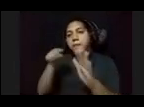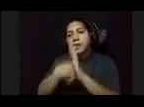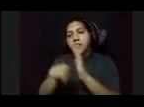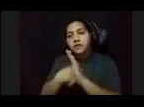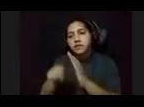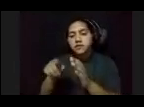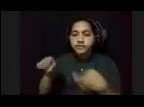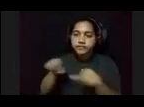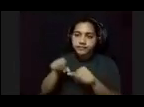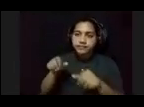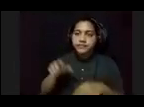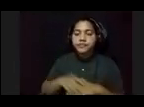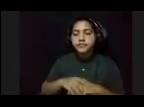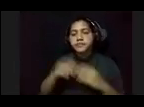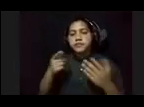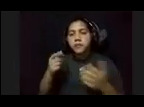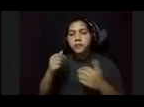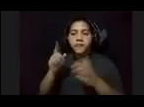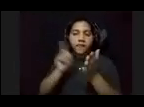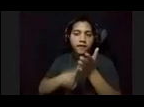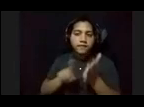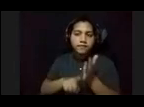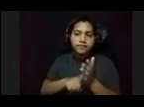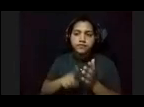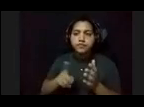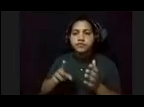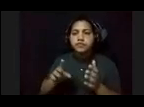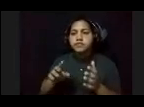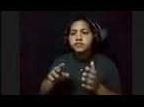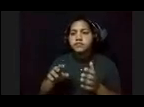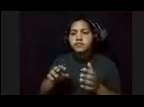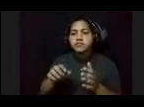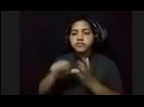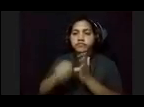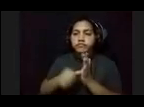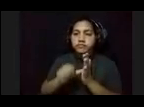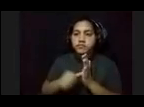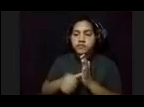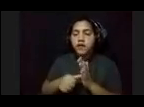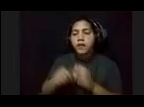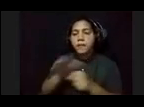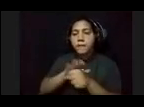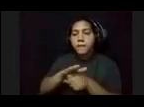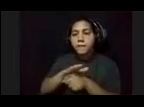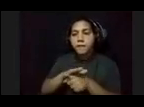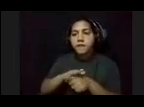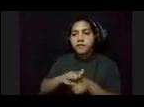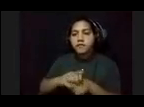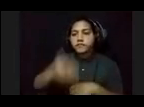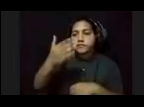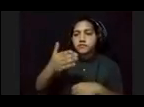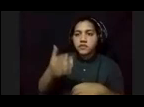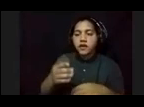Carbonell, el estudio destaca el desarrollo de los barrios extramuros del Frente Norte, La Perla y el Cementerio,